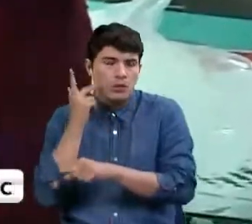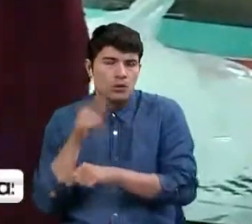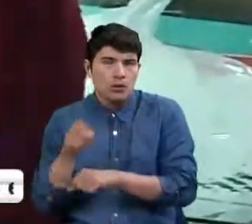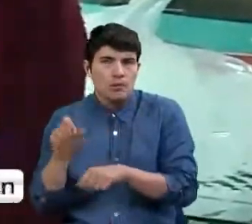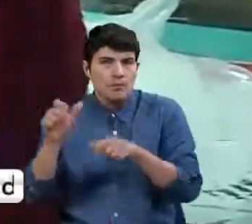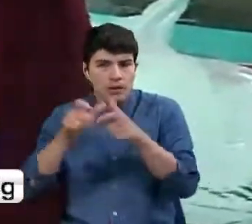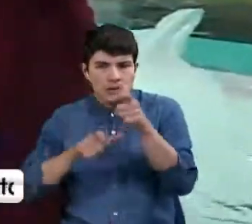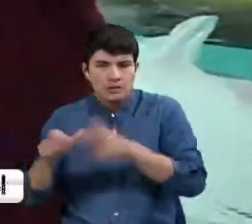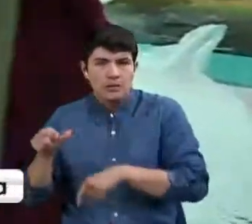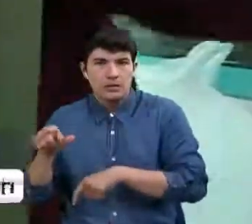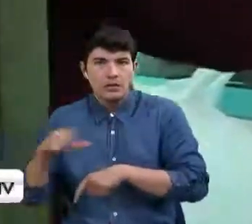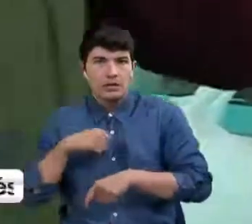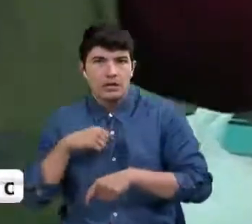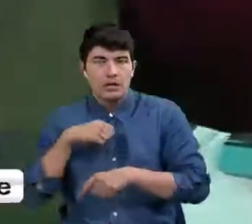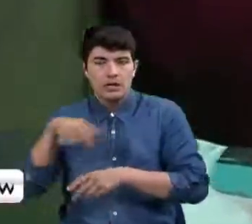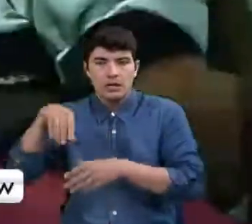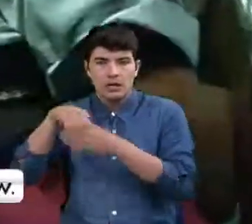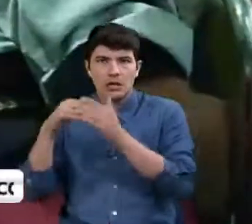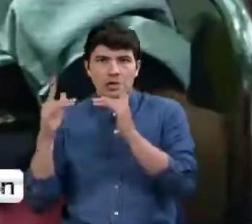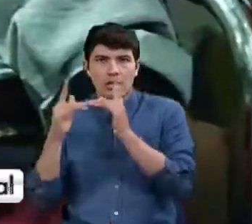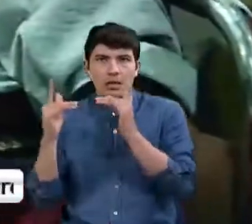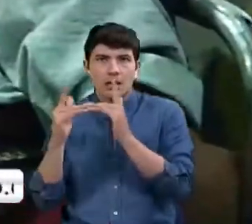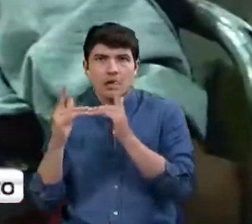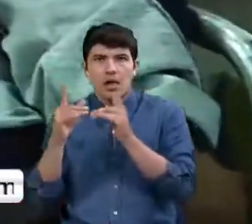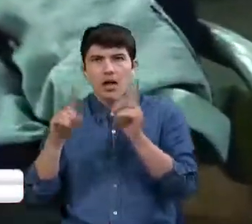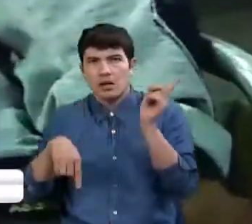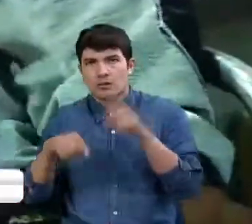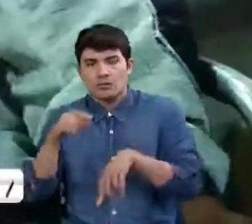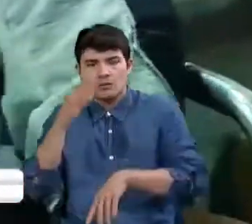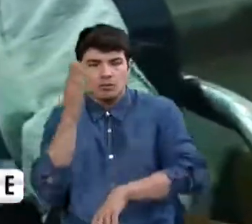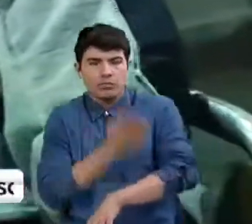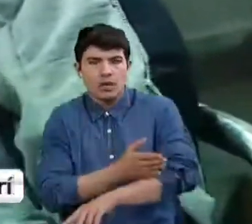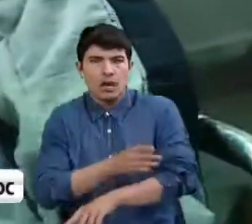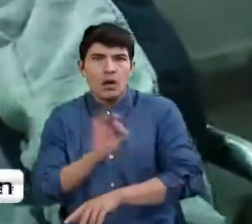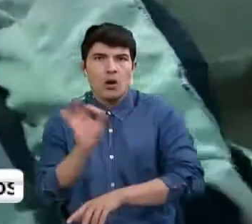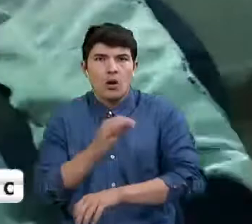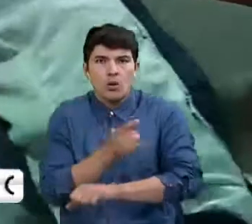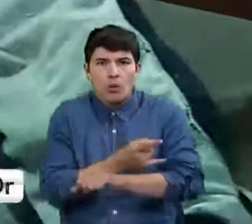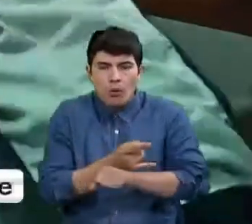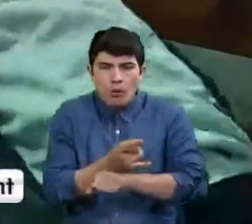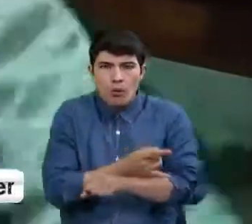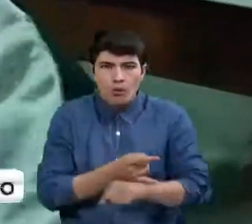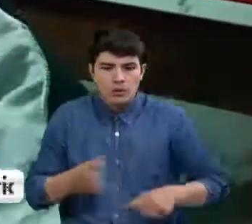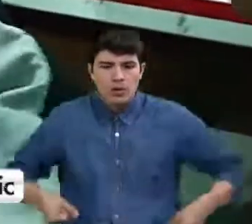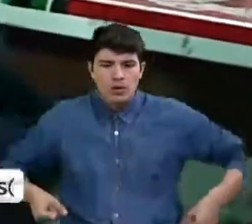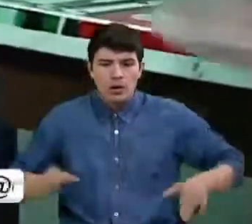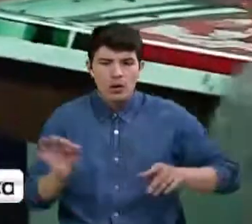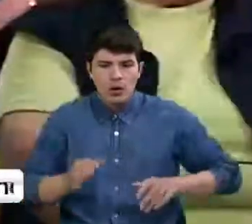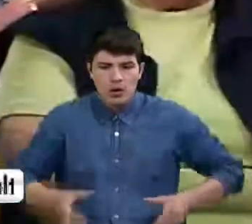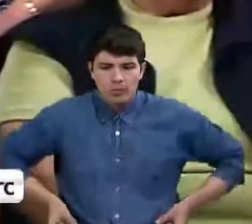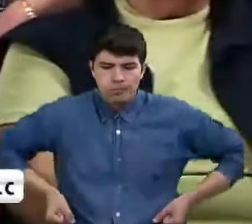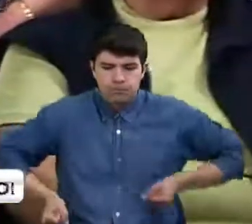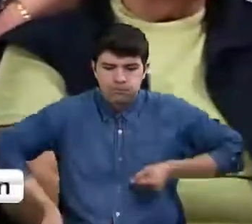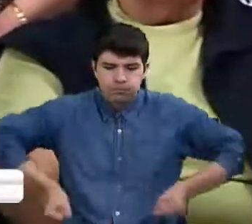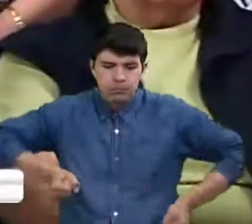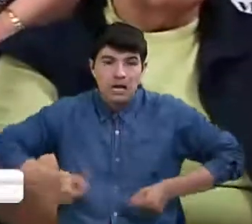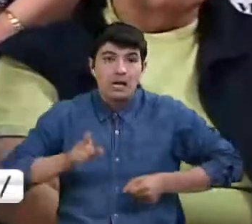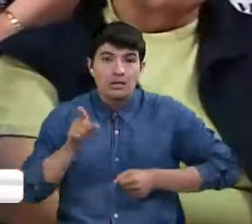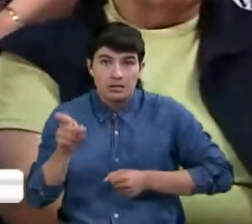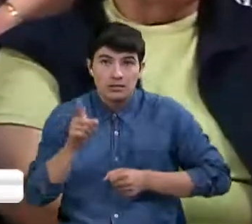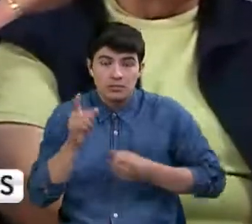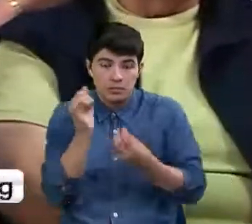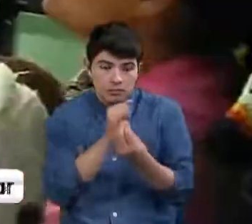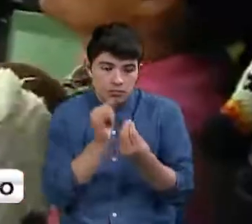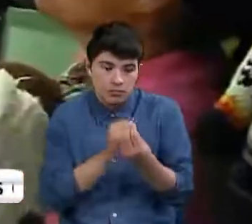para personas que están en cama con extremidades amputadas, para los que usan sillas de ruedas o muletas. Las prendas fueron diseñadas